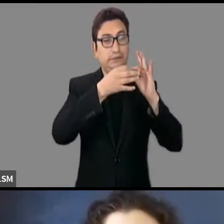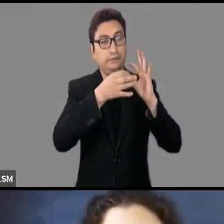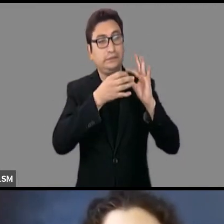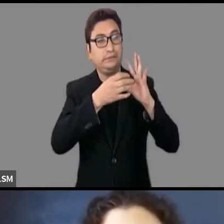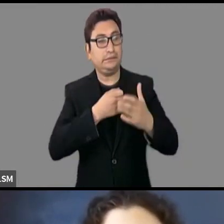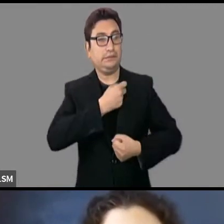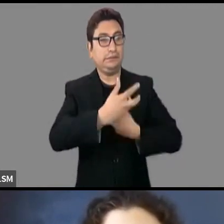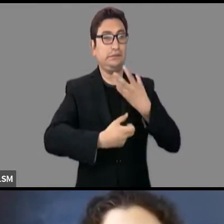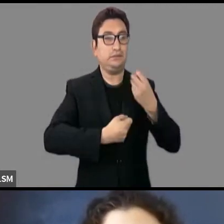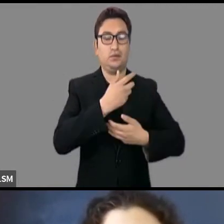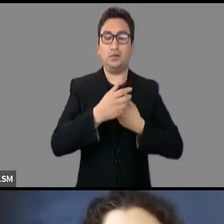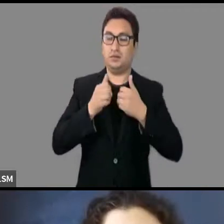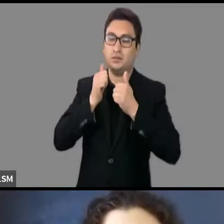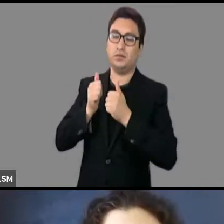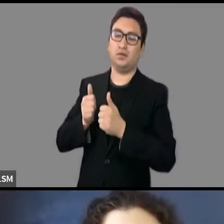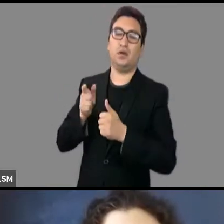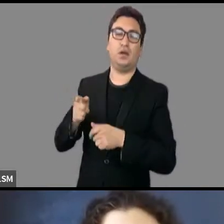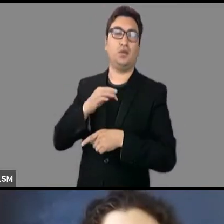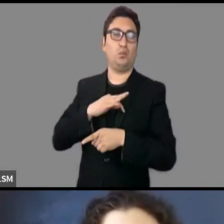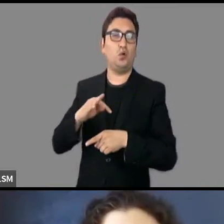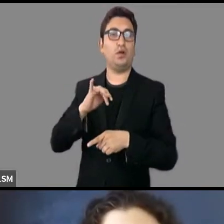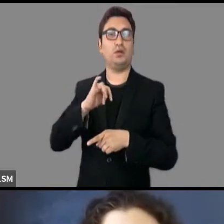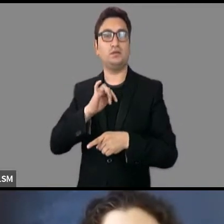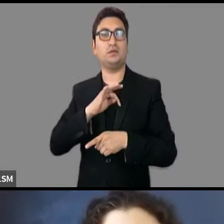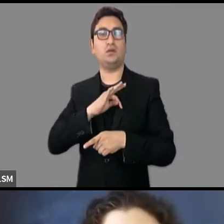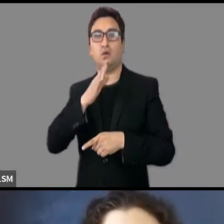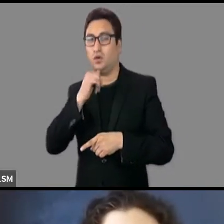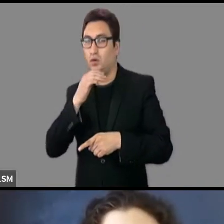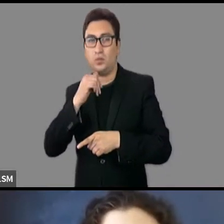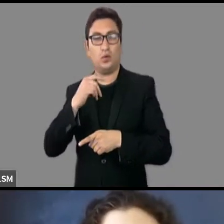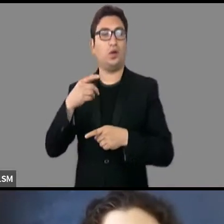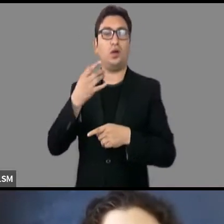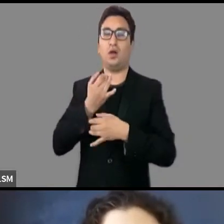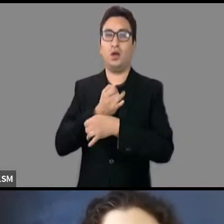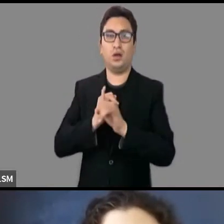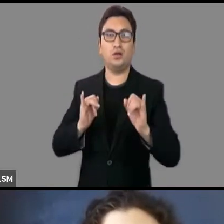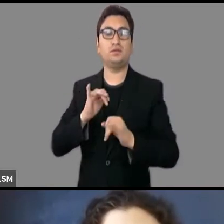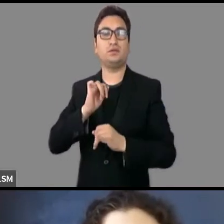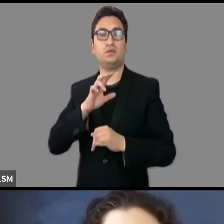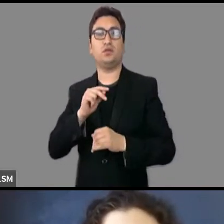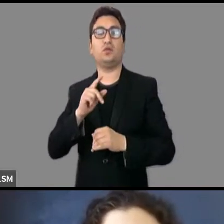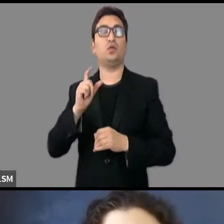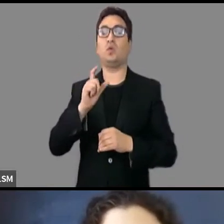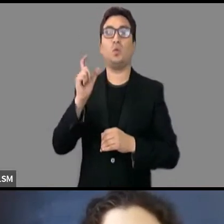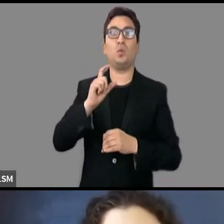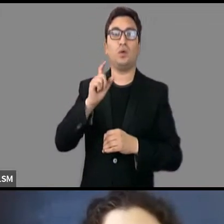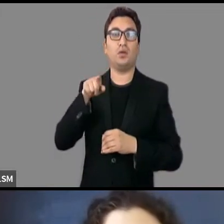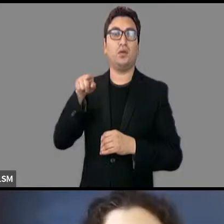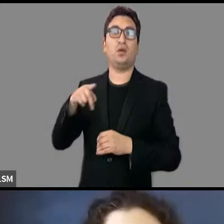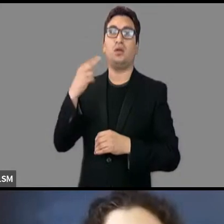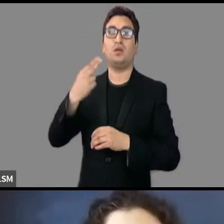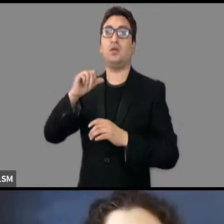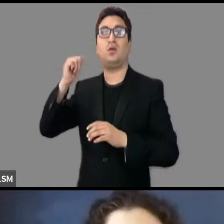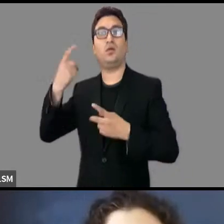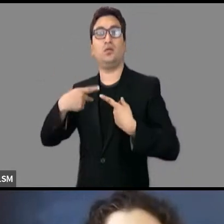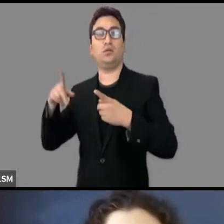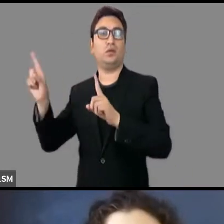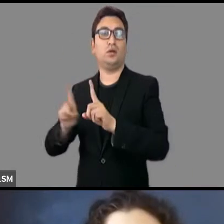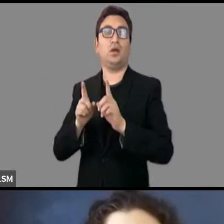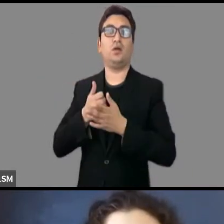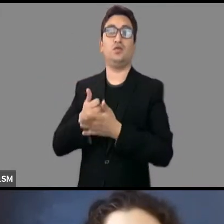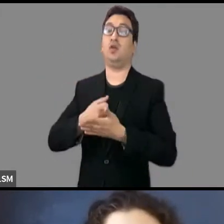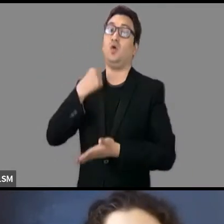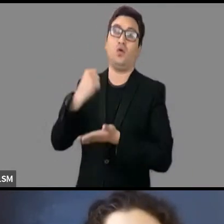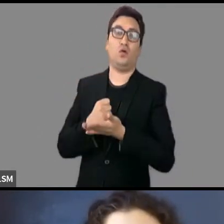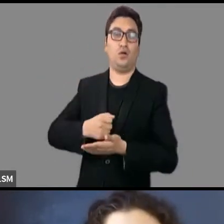pueden hacer de manera autónoma en el proceso, dónde reconocemos que necesitan apoyo o dónde se los imponemos porque